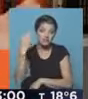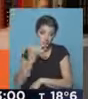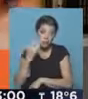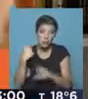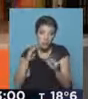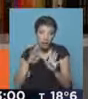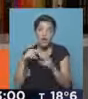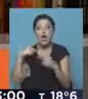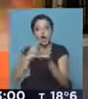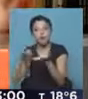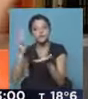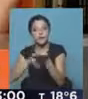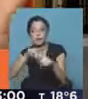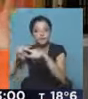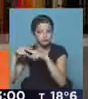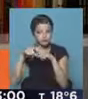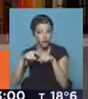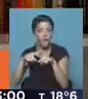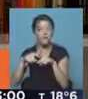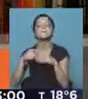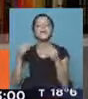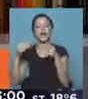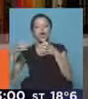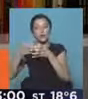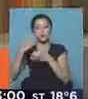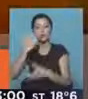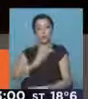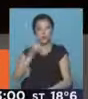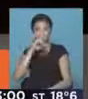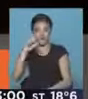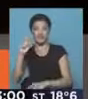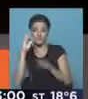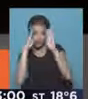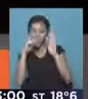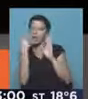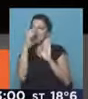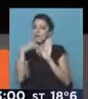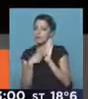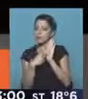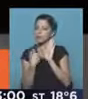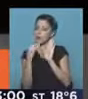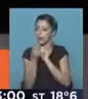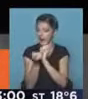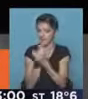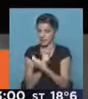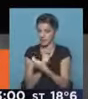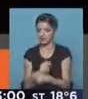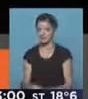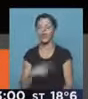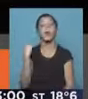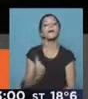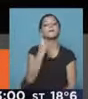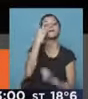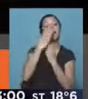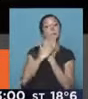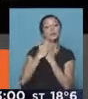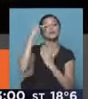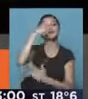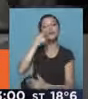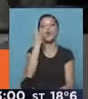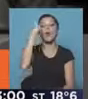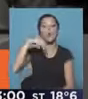para que las FARC considere esas peticiones. El primer ministro de Hungría, Viktor Orbán, sufrió un revés